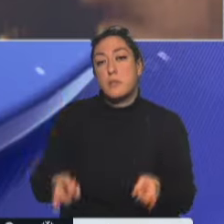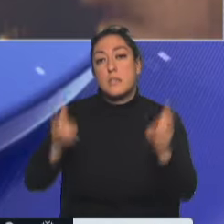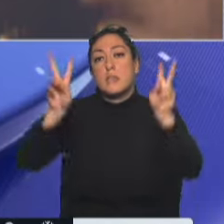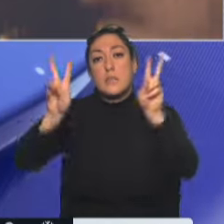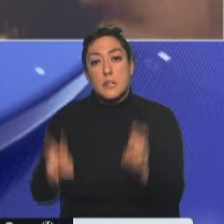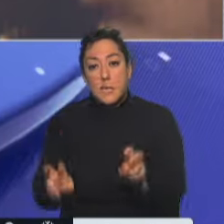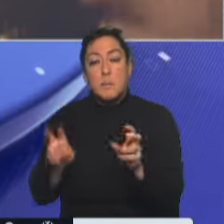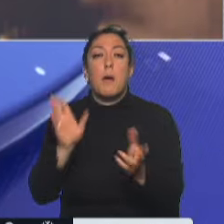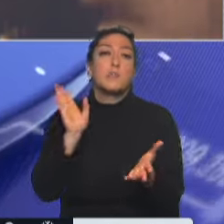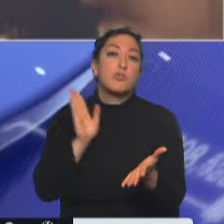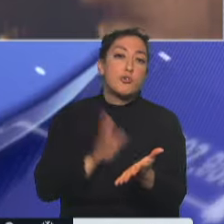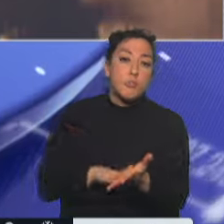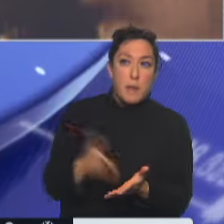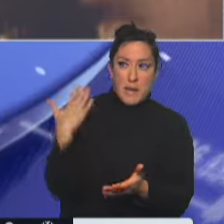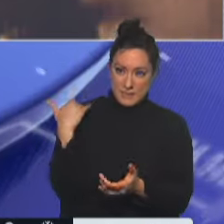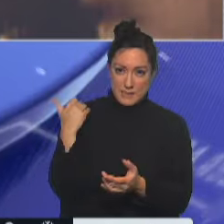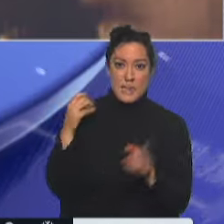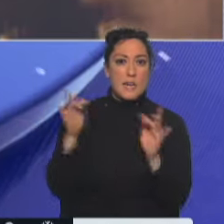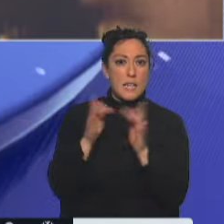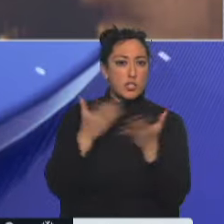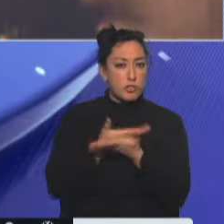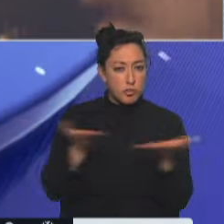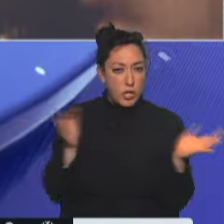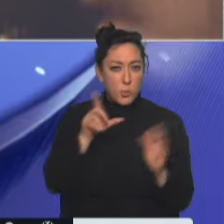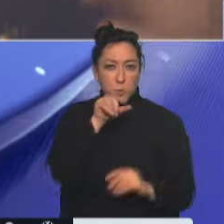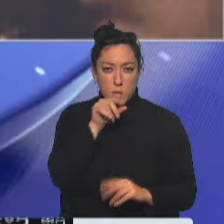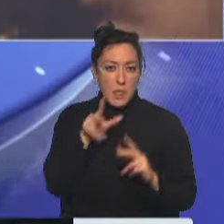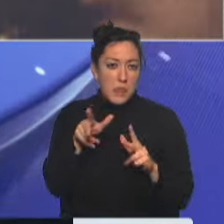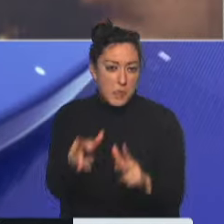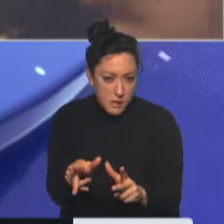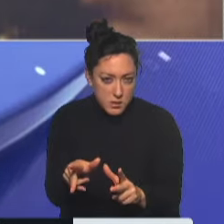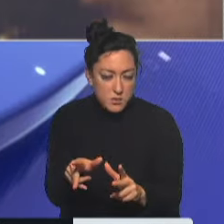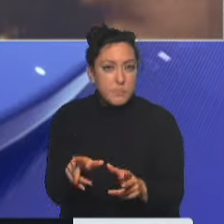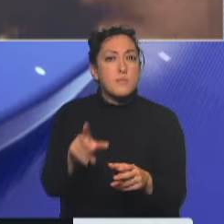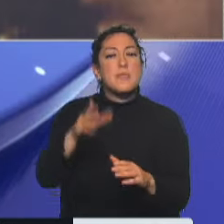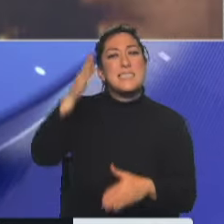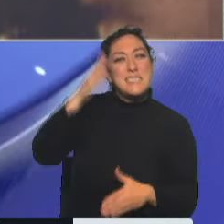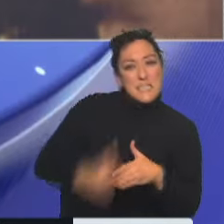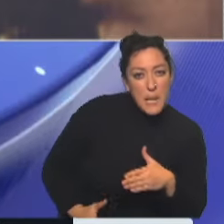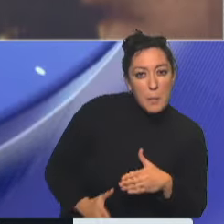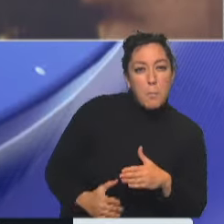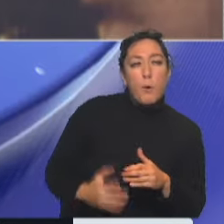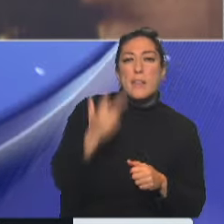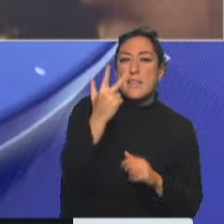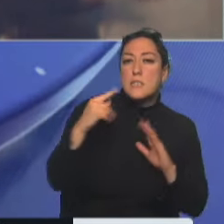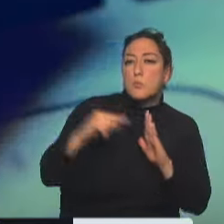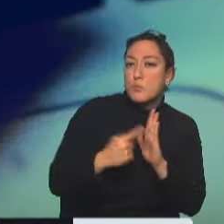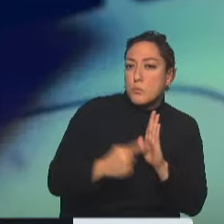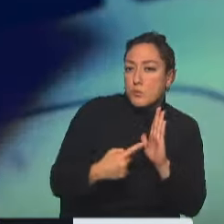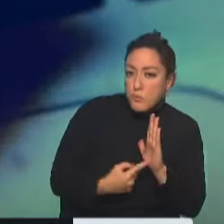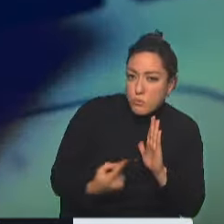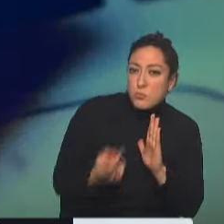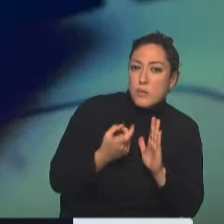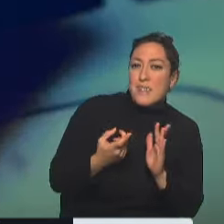el que hizo referencia ayer en la red social Twitter. ¿Qué va a pasar con el cepo y cuáles son esas tres condiciones que se